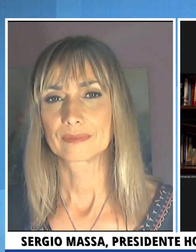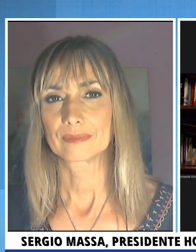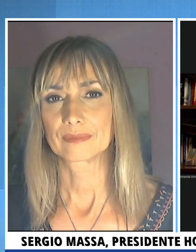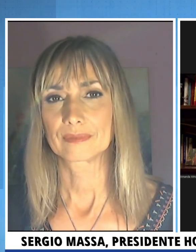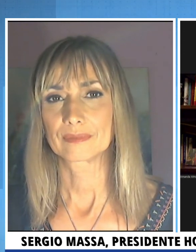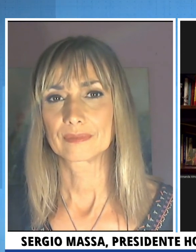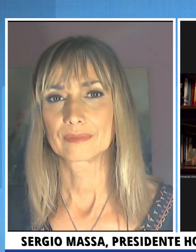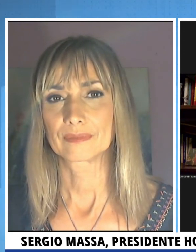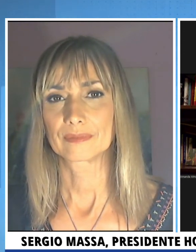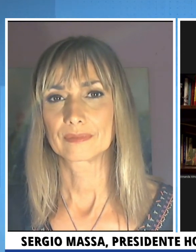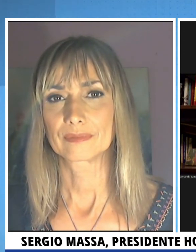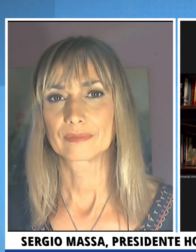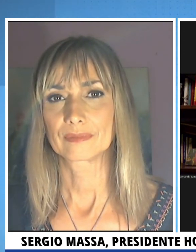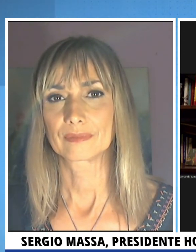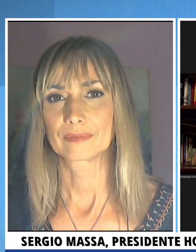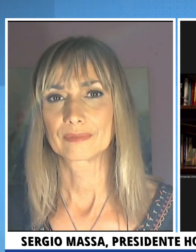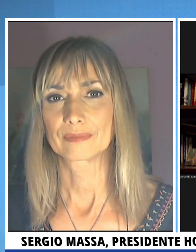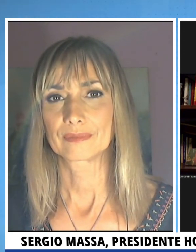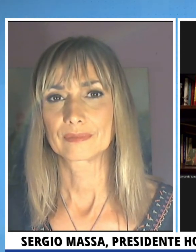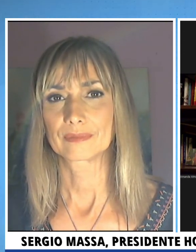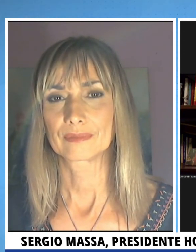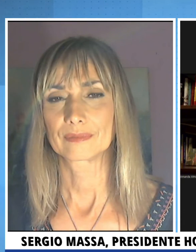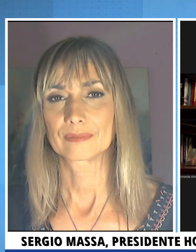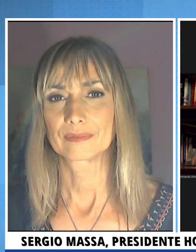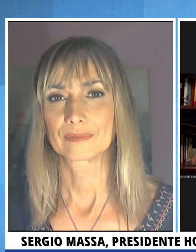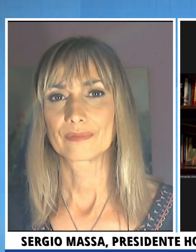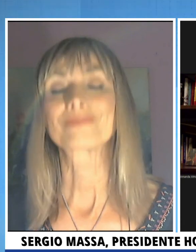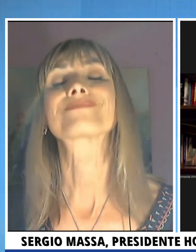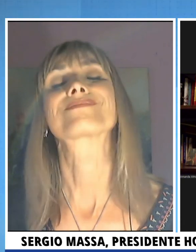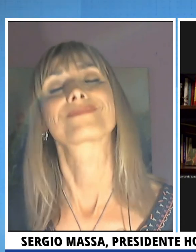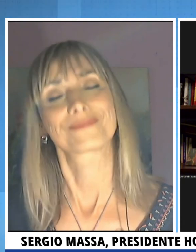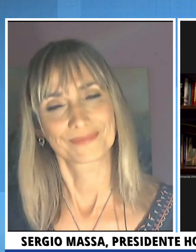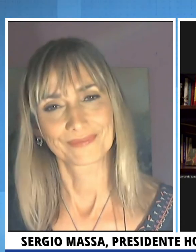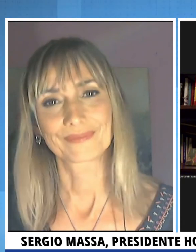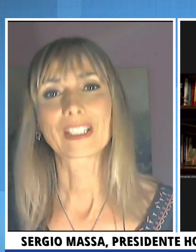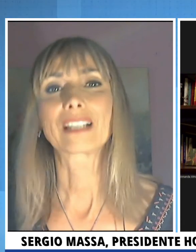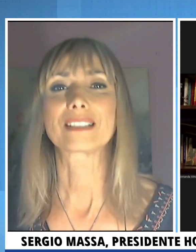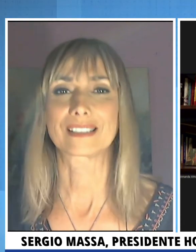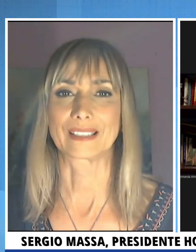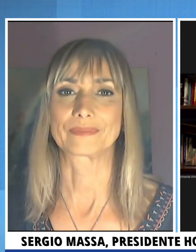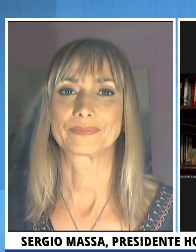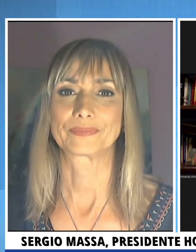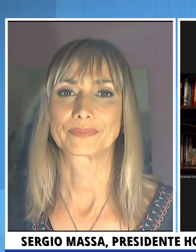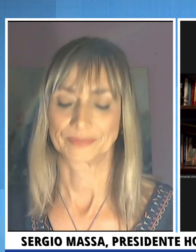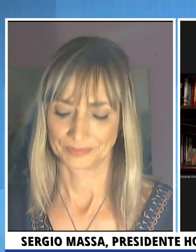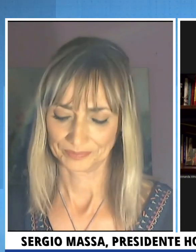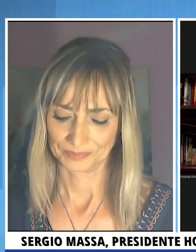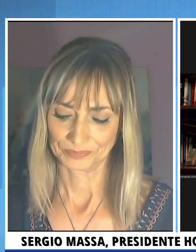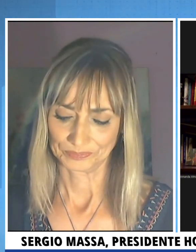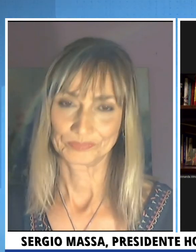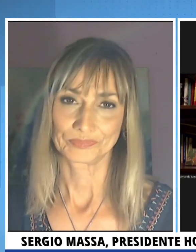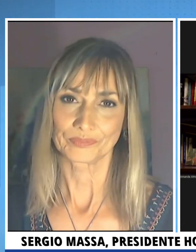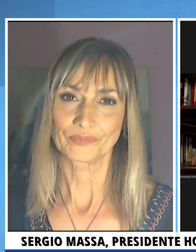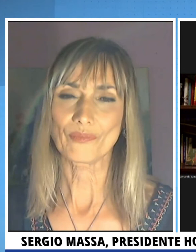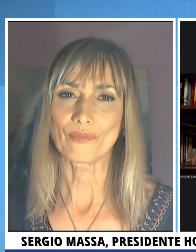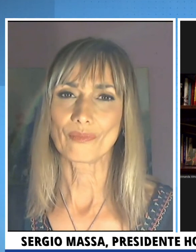esta cuestión han sido solo de resolución o de declaración para expresar el repudio de lo sucedido